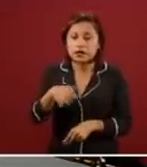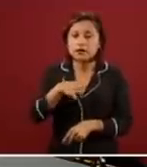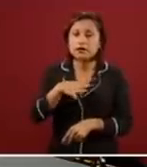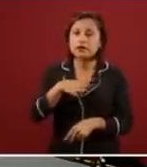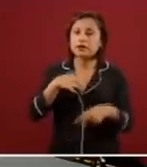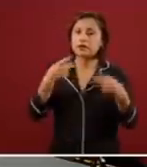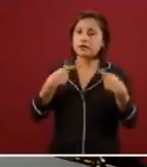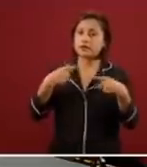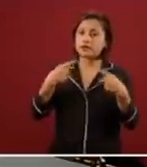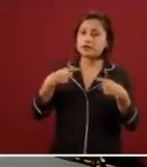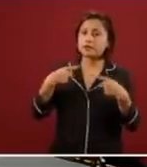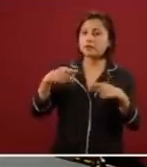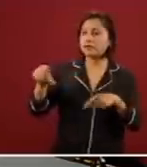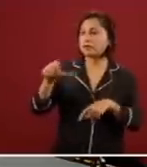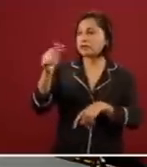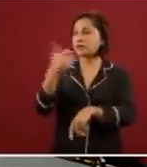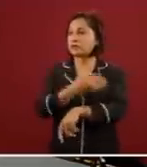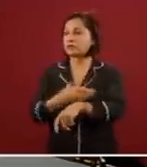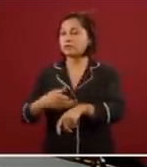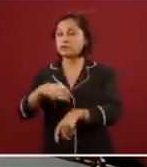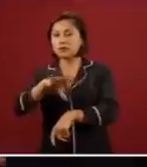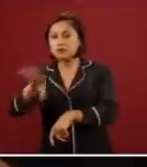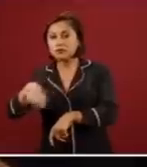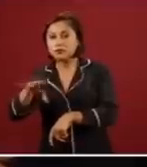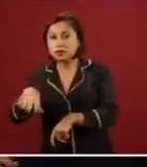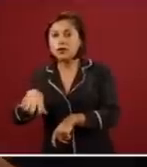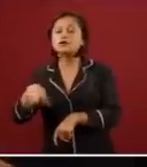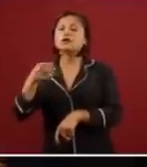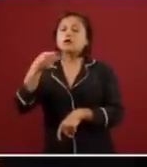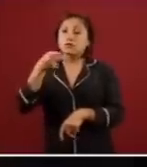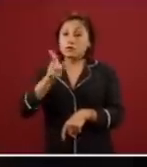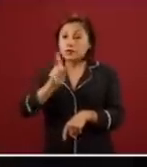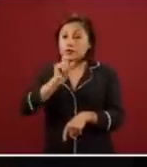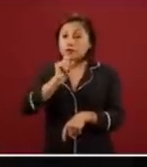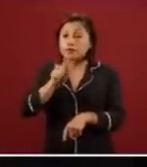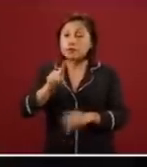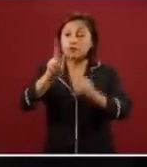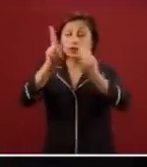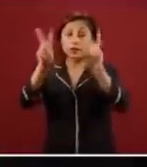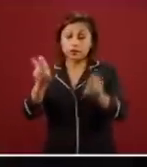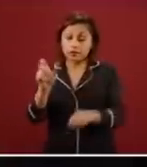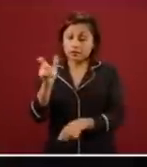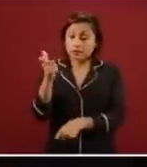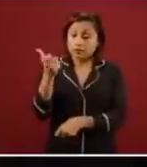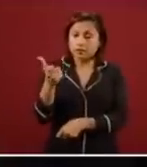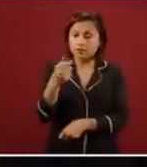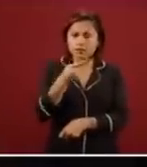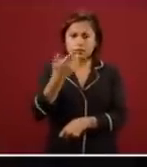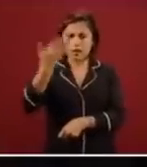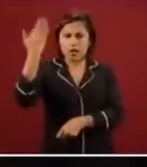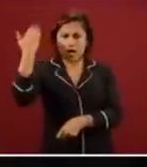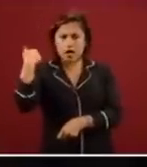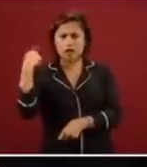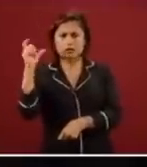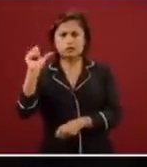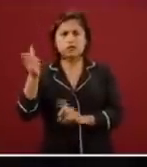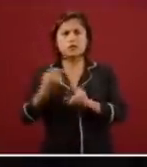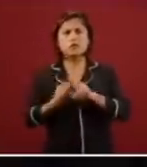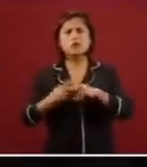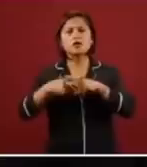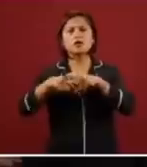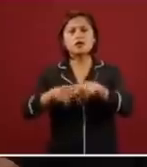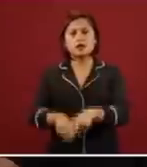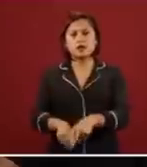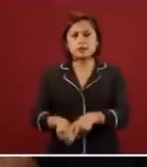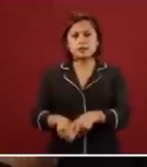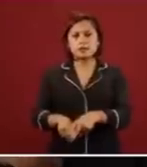también sale el tema del dinero. Uno de los cuatro elementos que usted presentó a principios de este año,